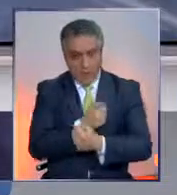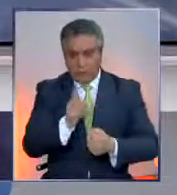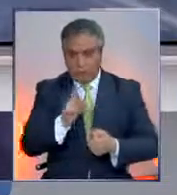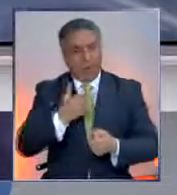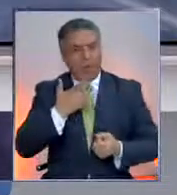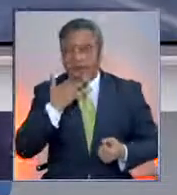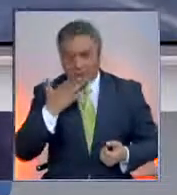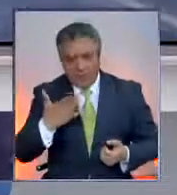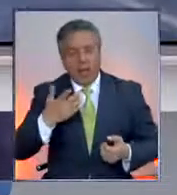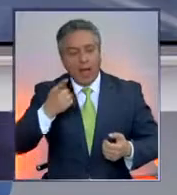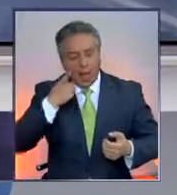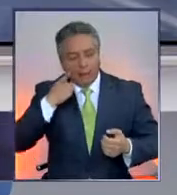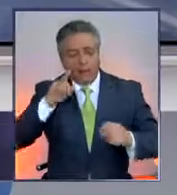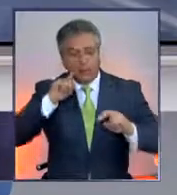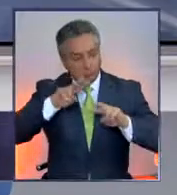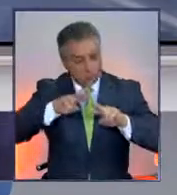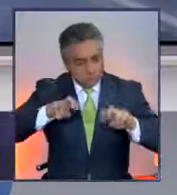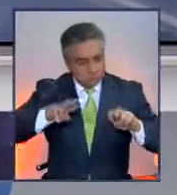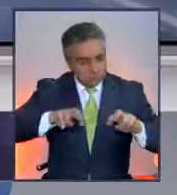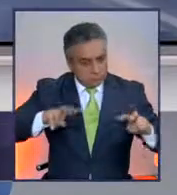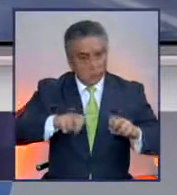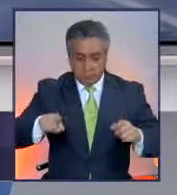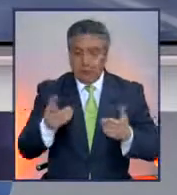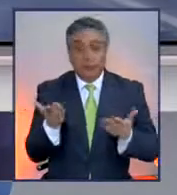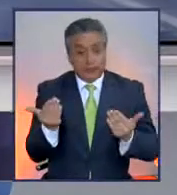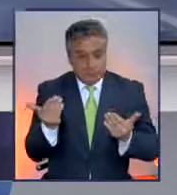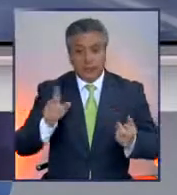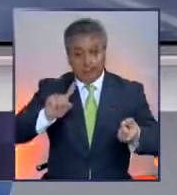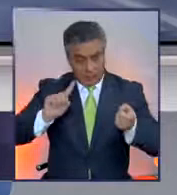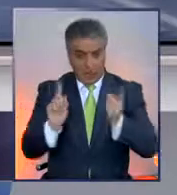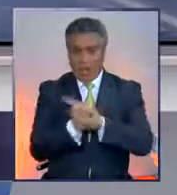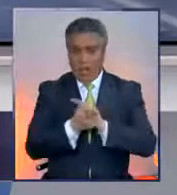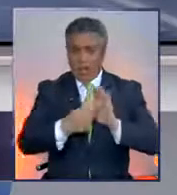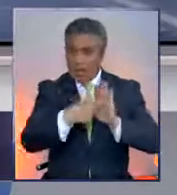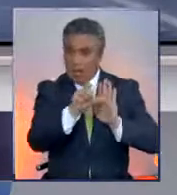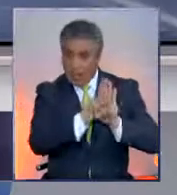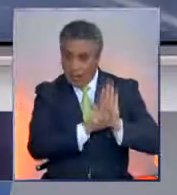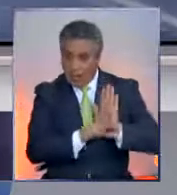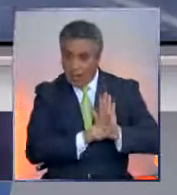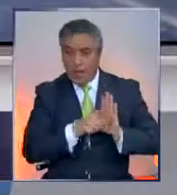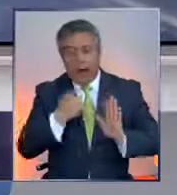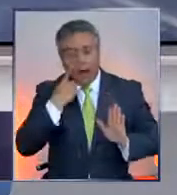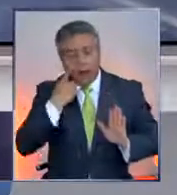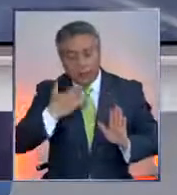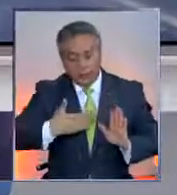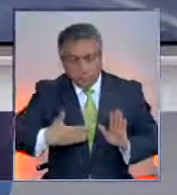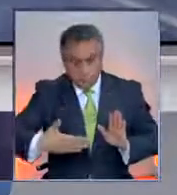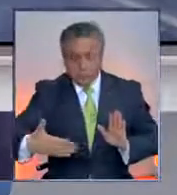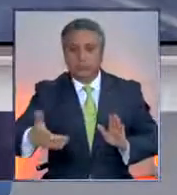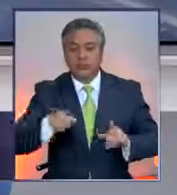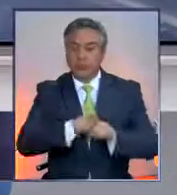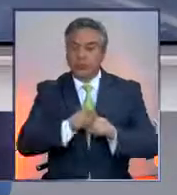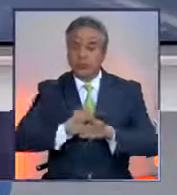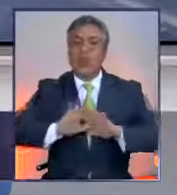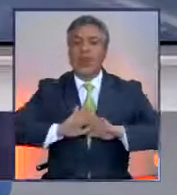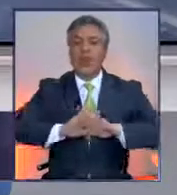si es necesario cambiar toda esta legislación que los está regulando para evitar las distorsiones.